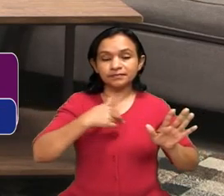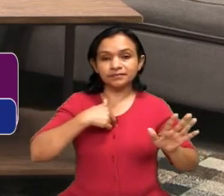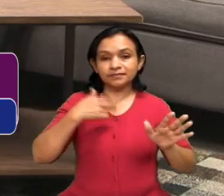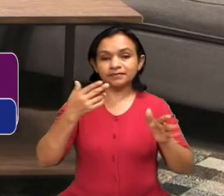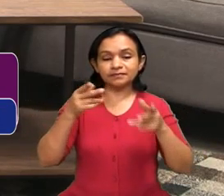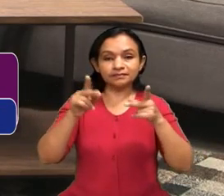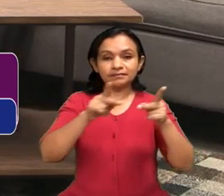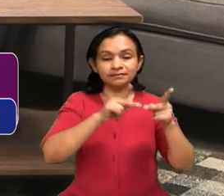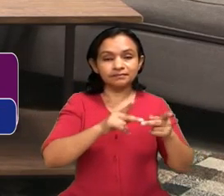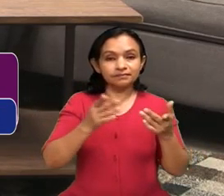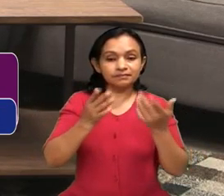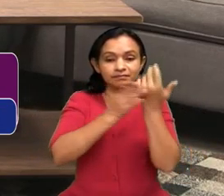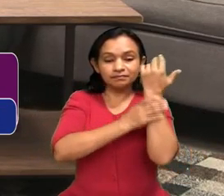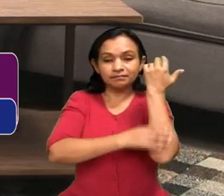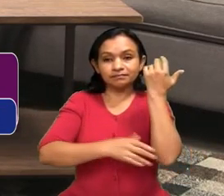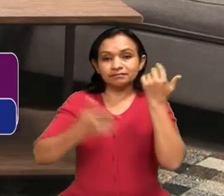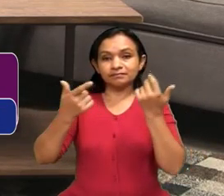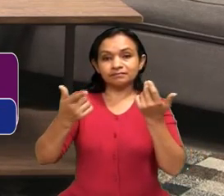Calandraca.